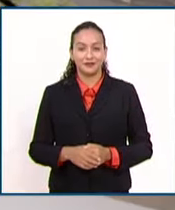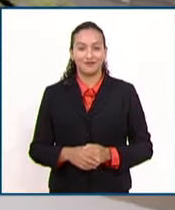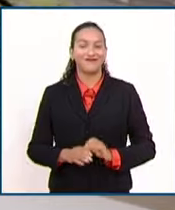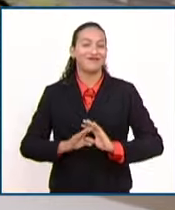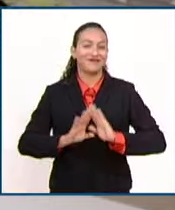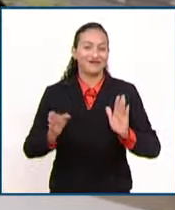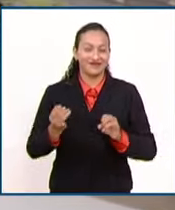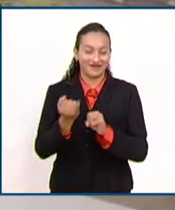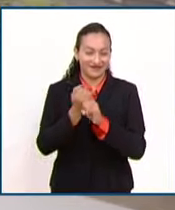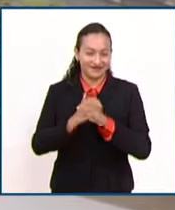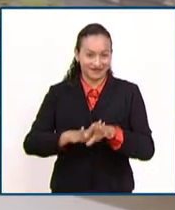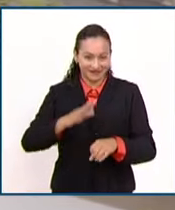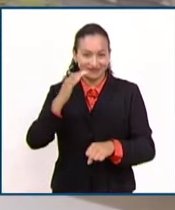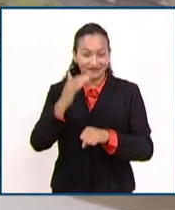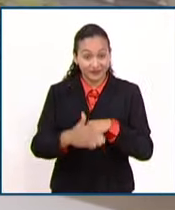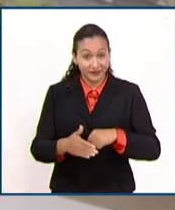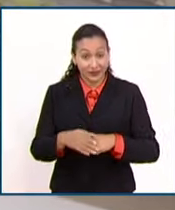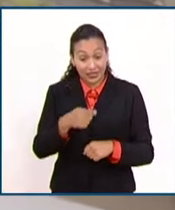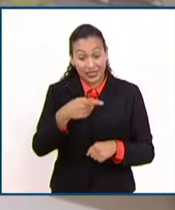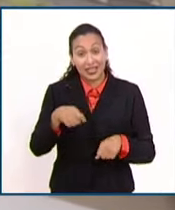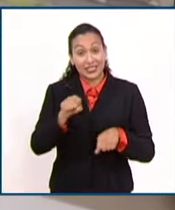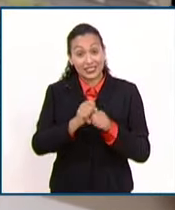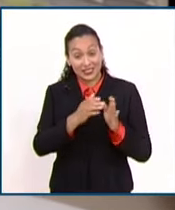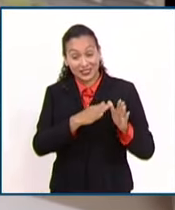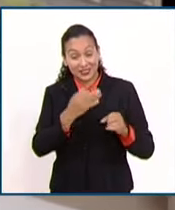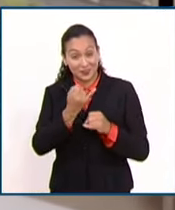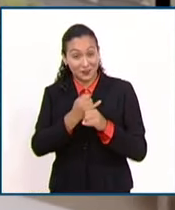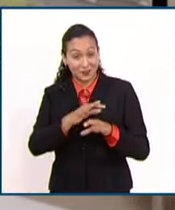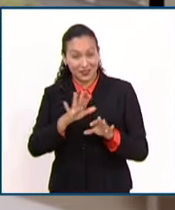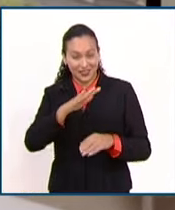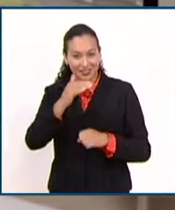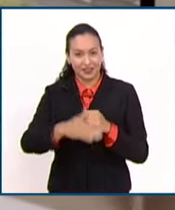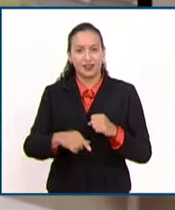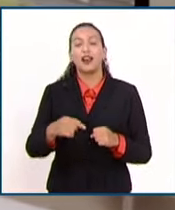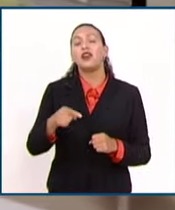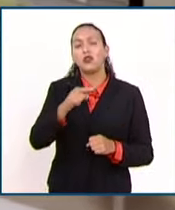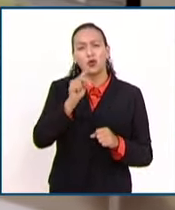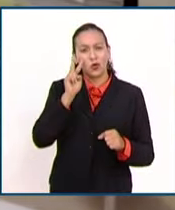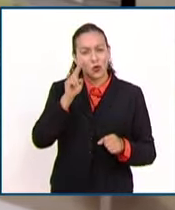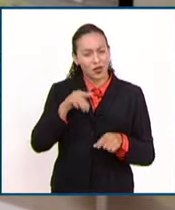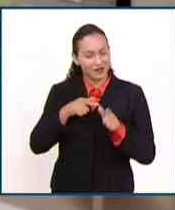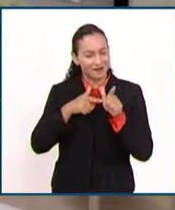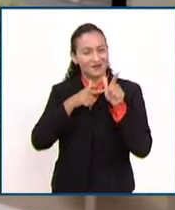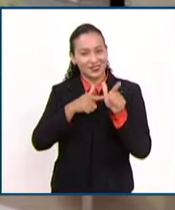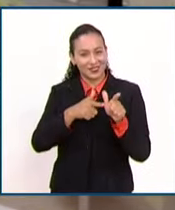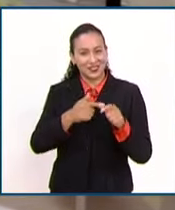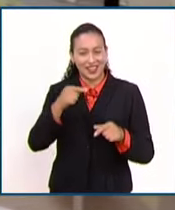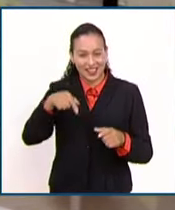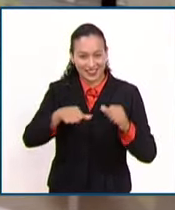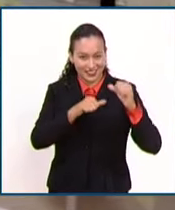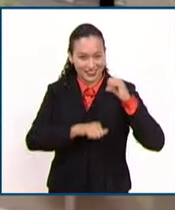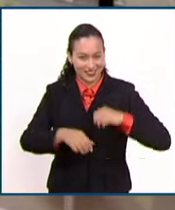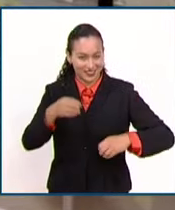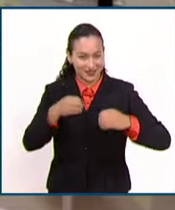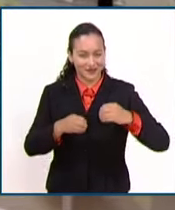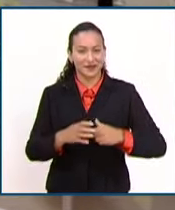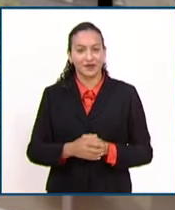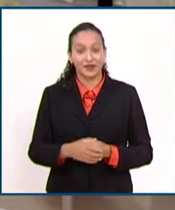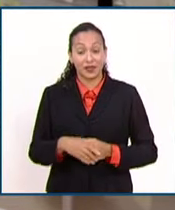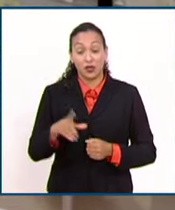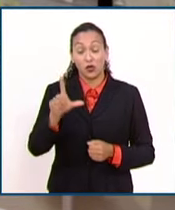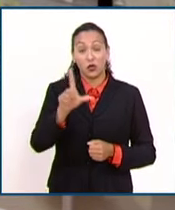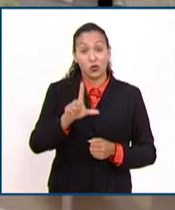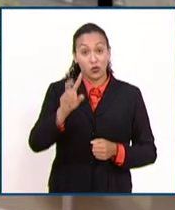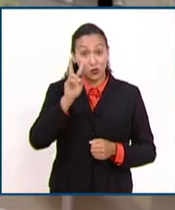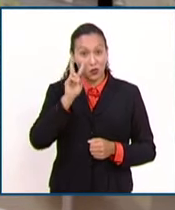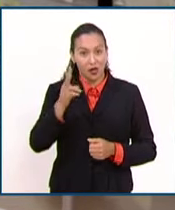Así llegamos al final de este semanario. Soy Laura Murillo y lo invito a mantenerse en la señal del canal del Poder Judicial de la Federación. Este lunes